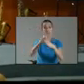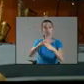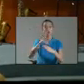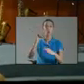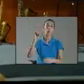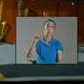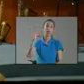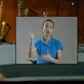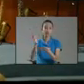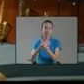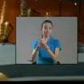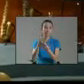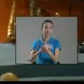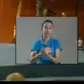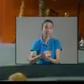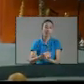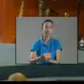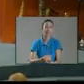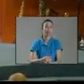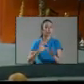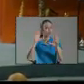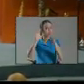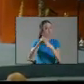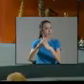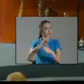afeitar, papito.